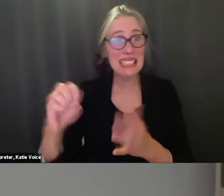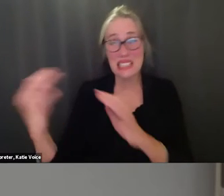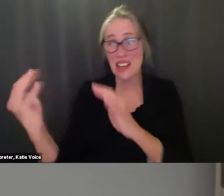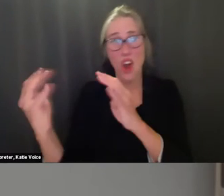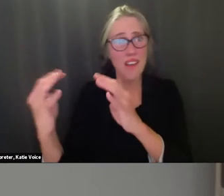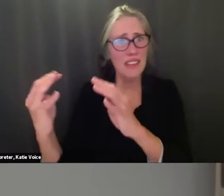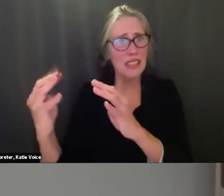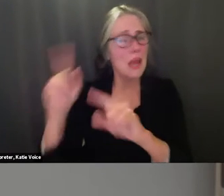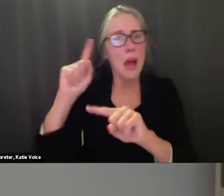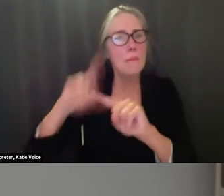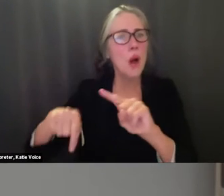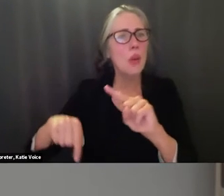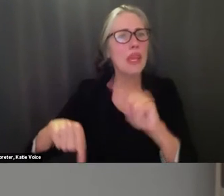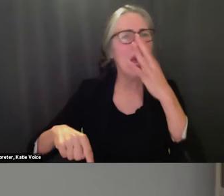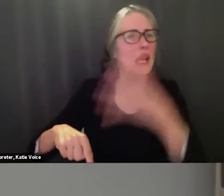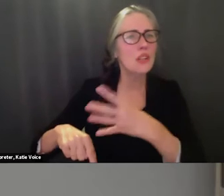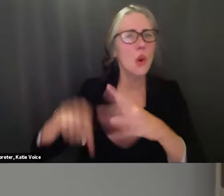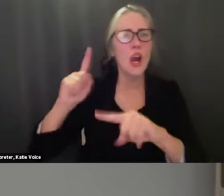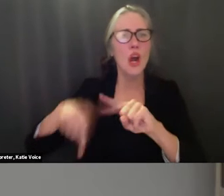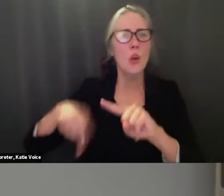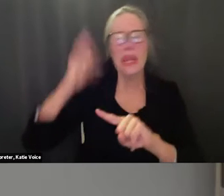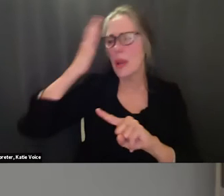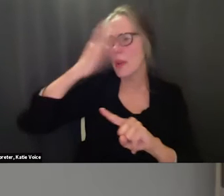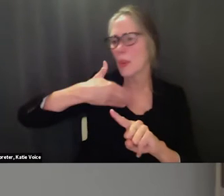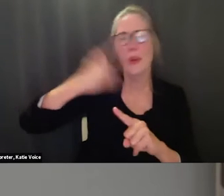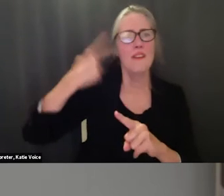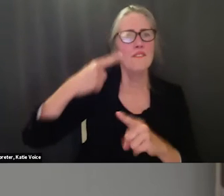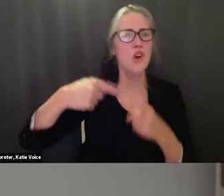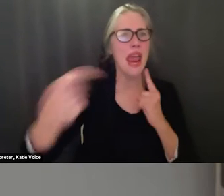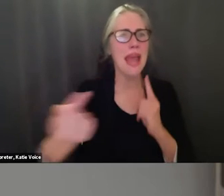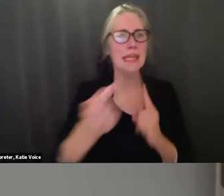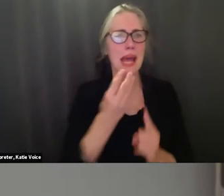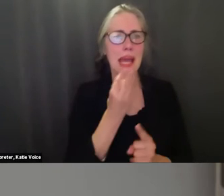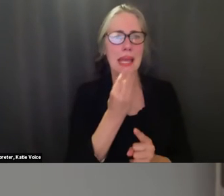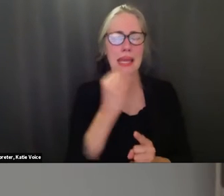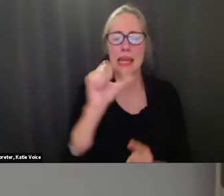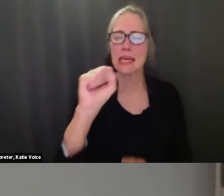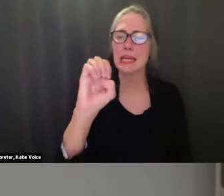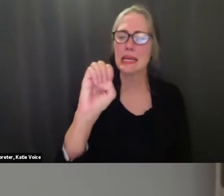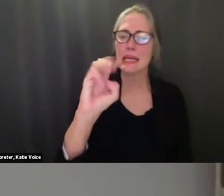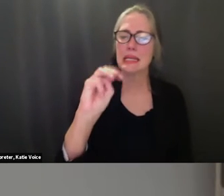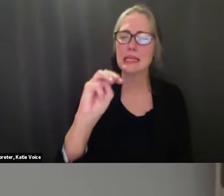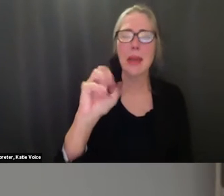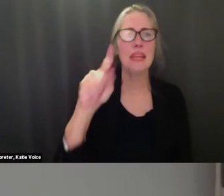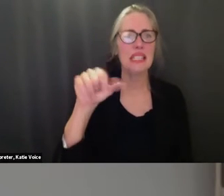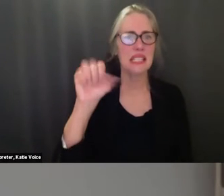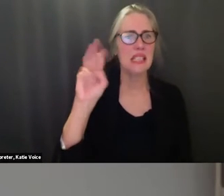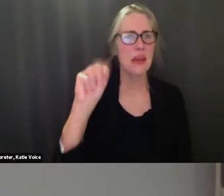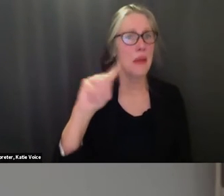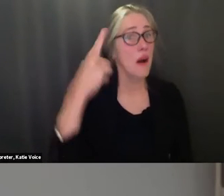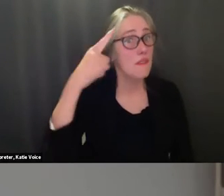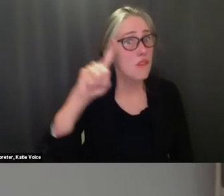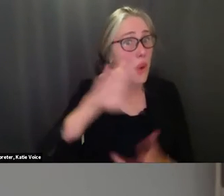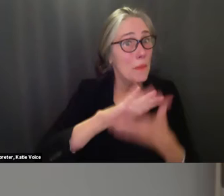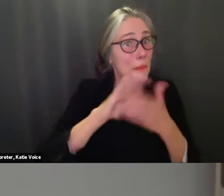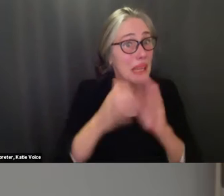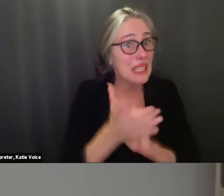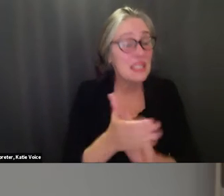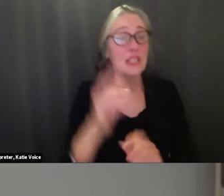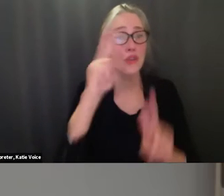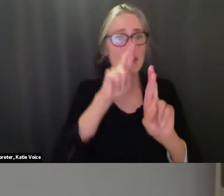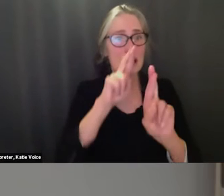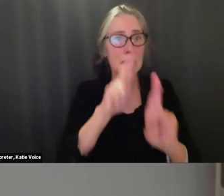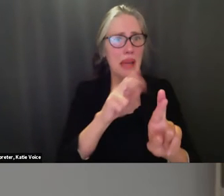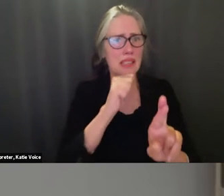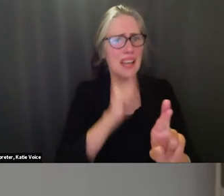Medio Oriente, no podemos estar callados o no hacer frente al antisemitismo. Así que en el nombre de la paz y del